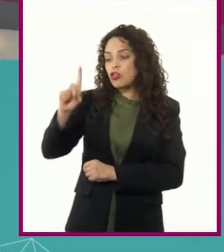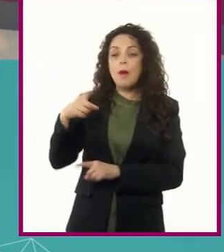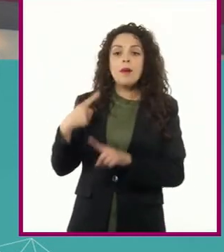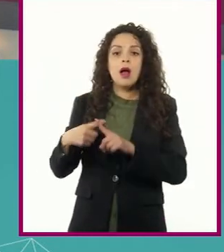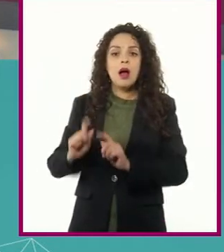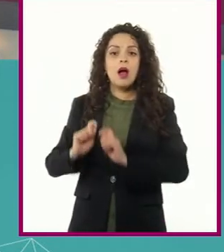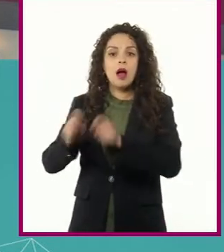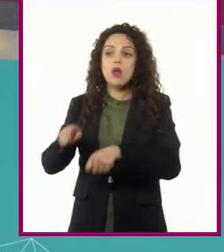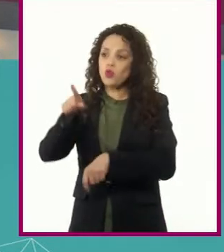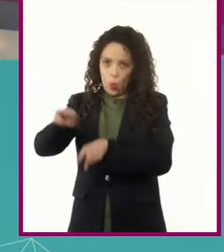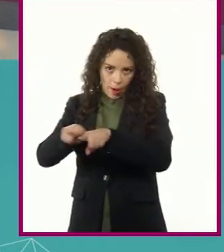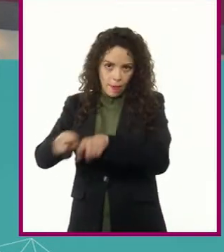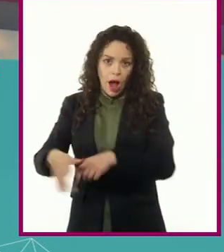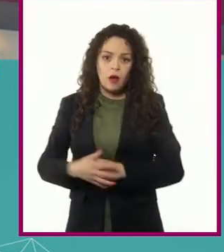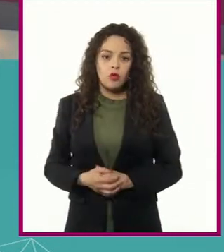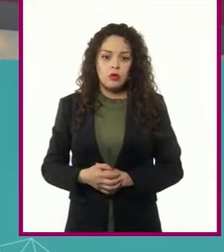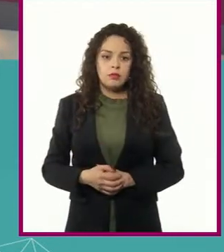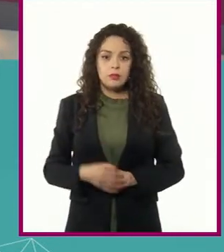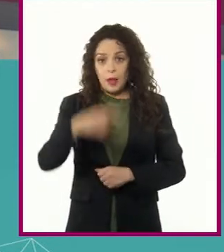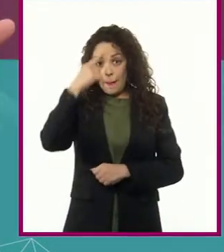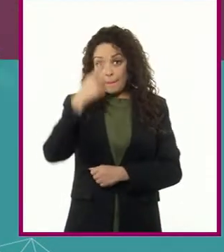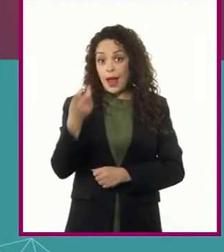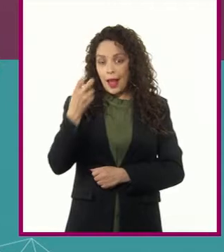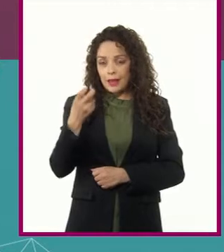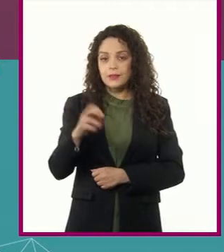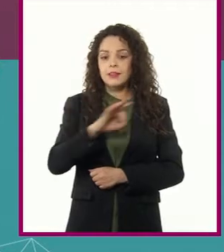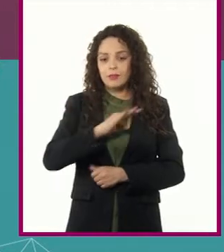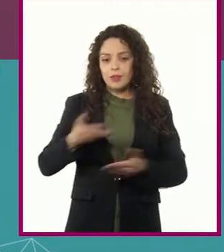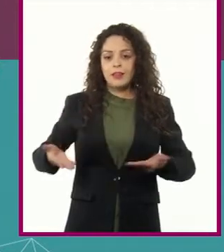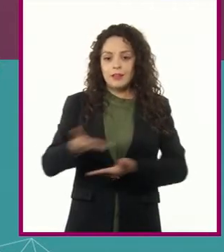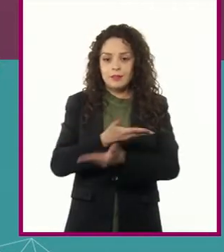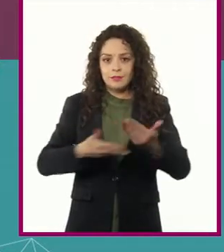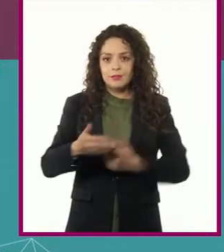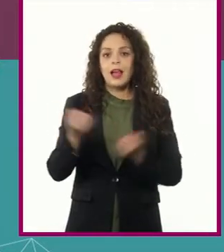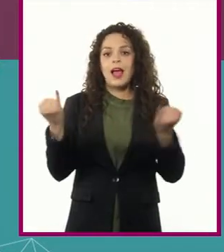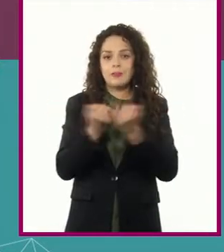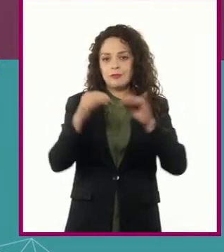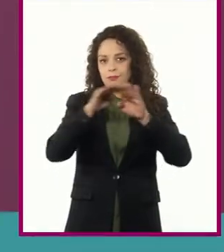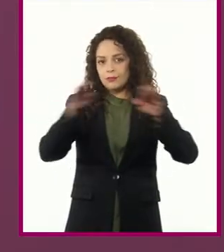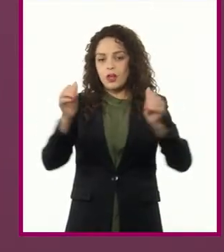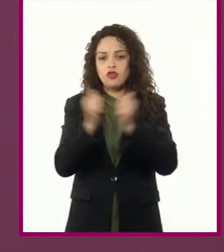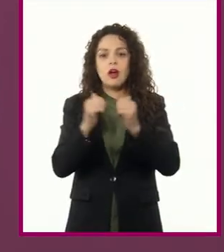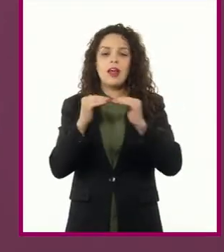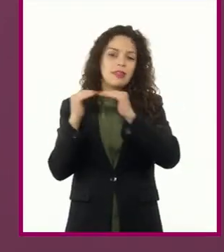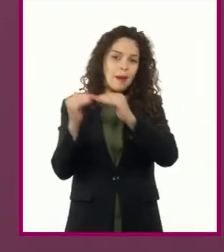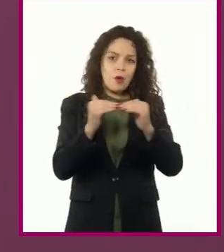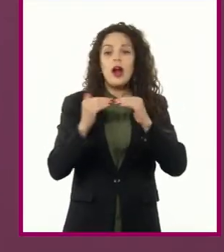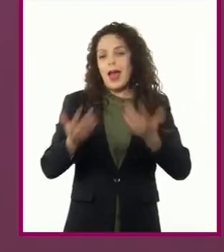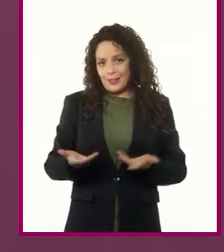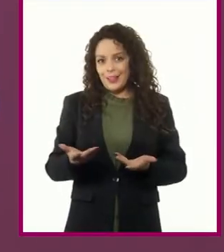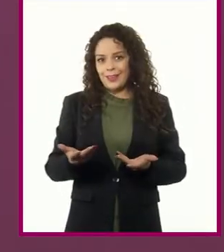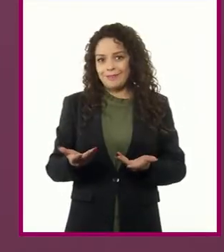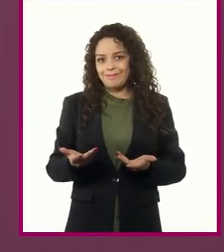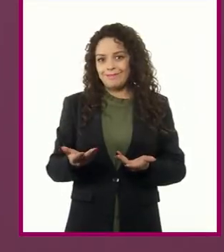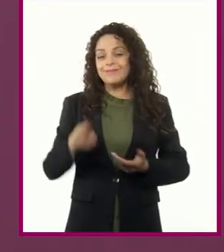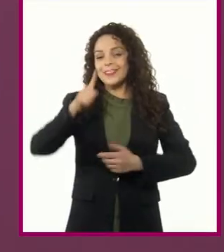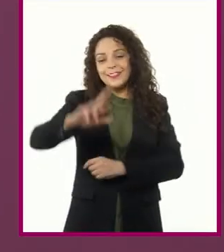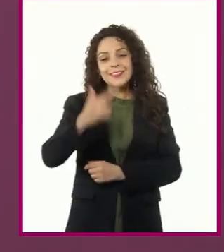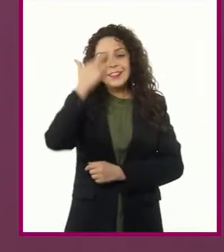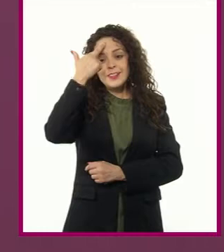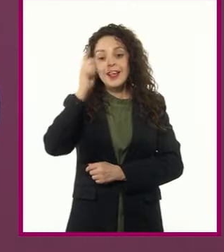responsabilidad a tu hermano, para que la convivencia familiar sea equitativa y democrática. Tenemos que recordar